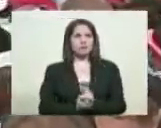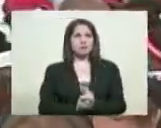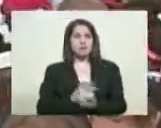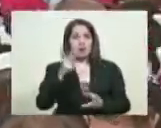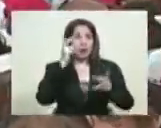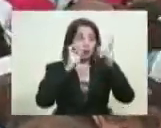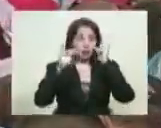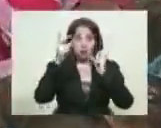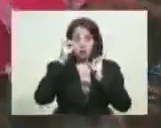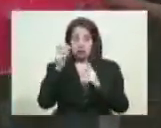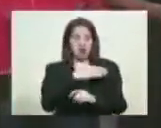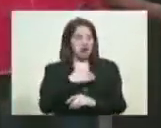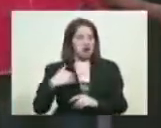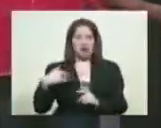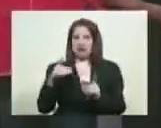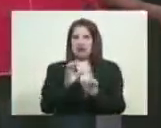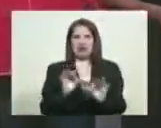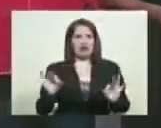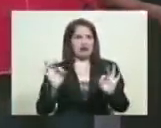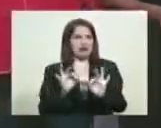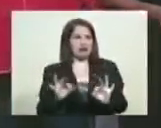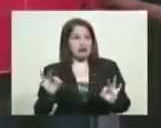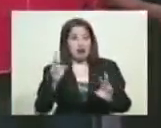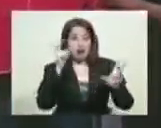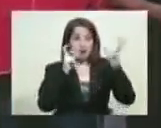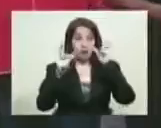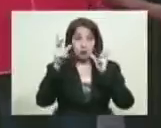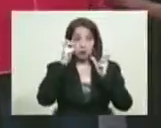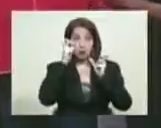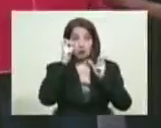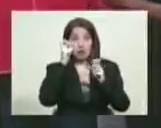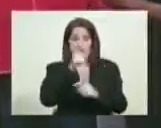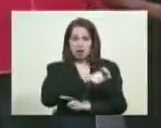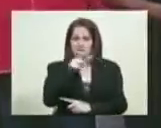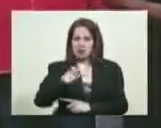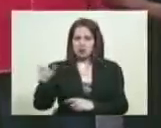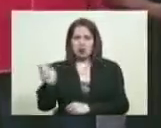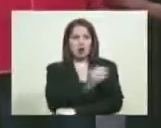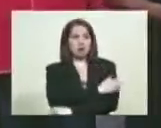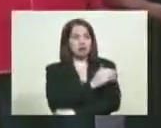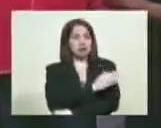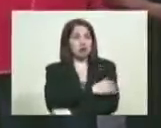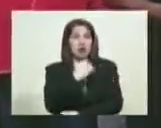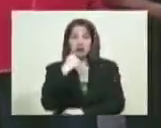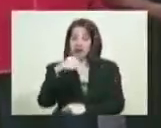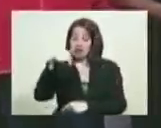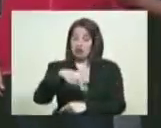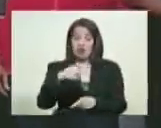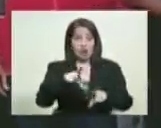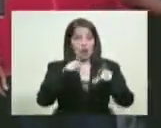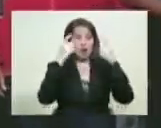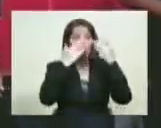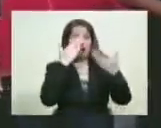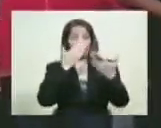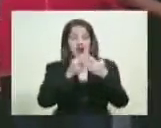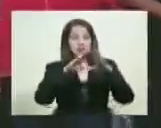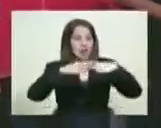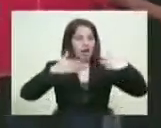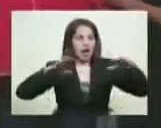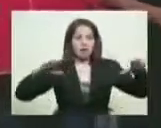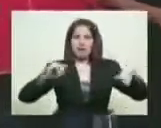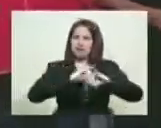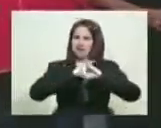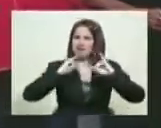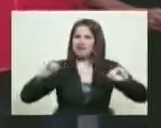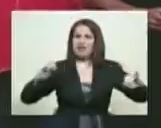gente que no nos quiere y me escucha, a la gente opositora, les digo desde La Guaira, frente a este mar: basta de